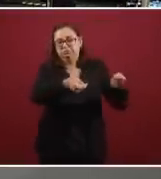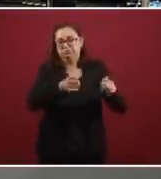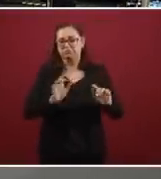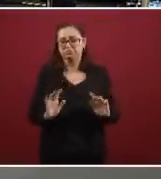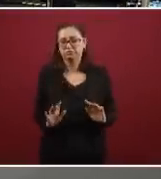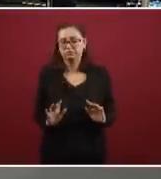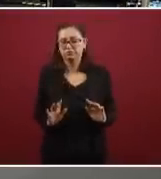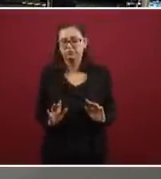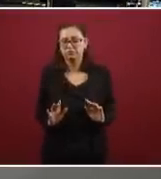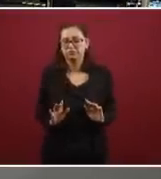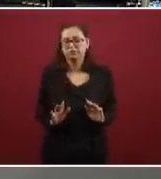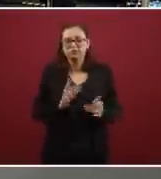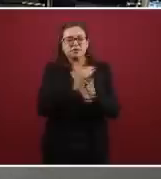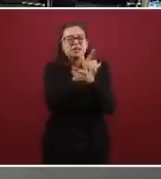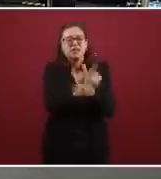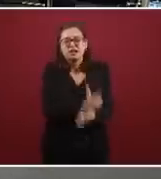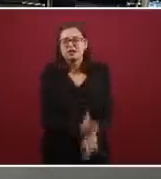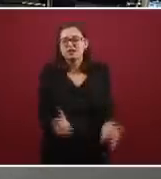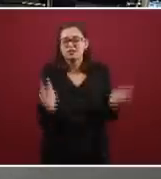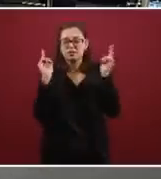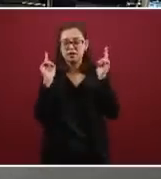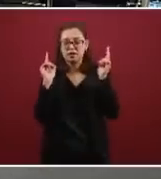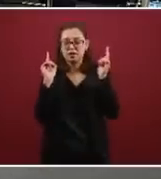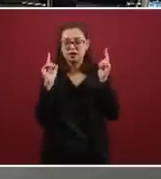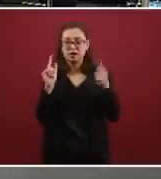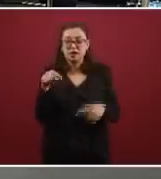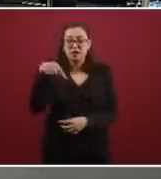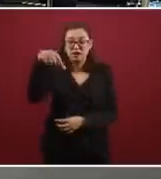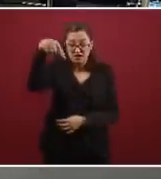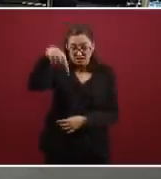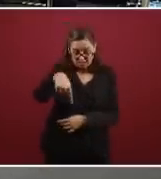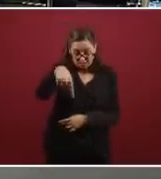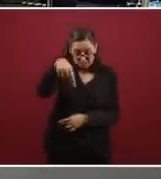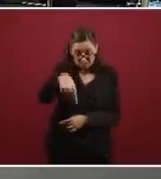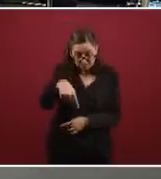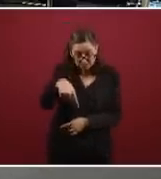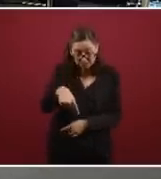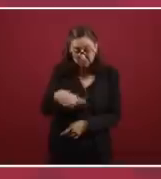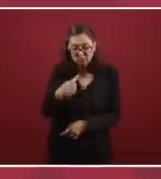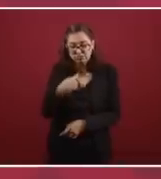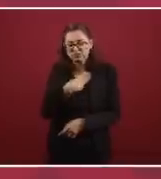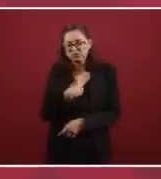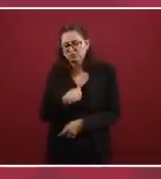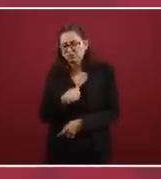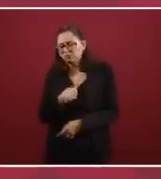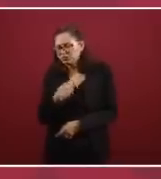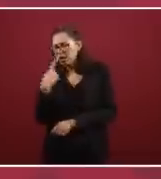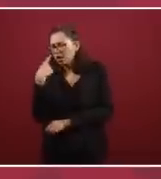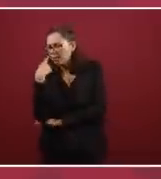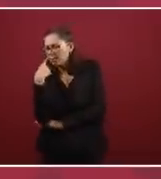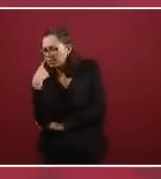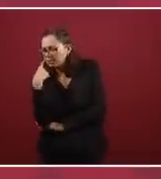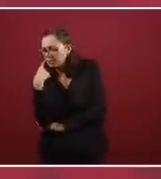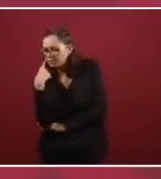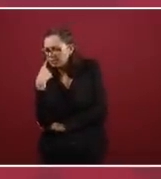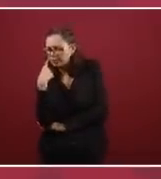Entonces, no vamos a tener aquí una mesa para decir, a ver,